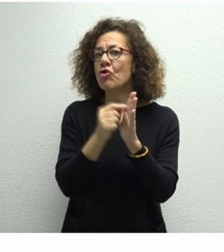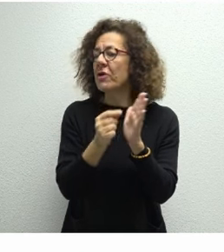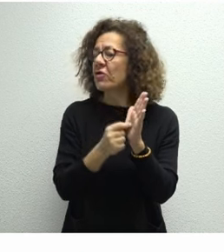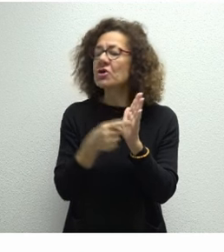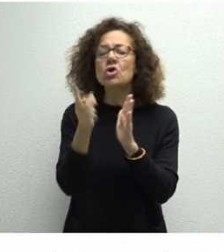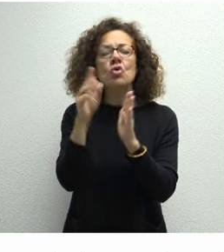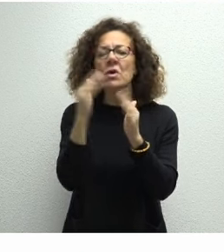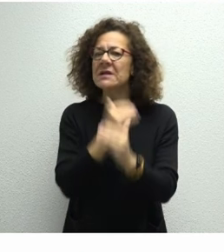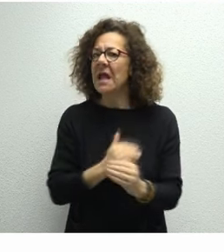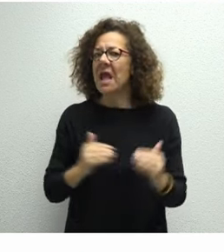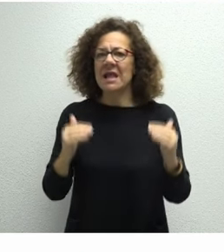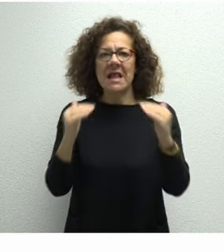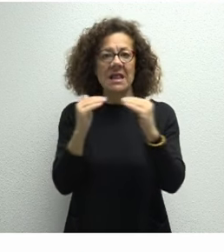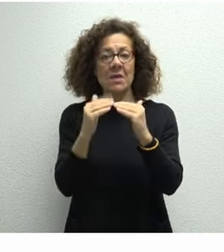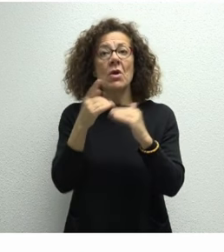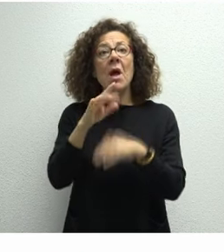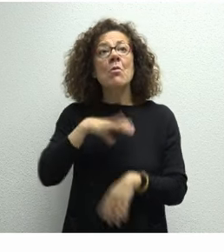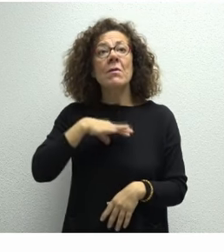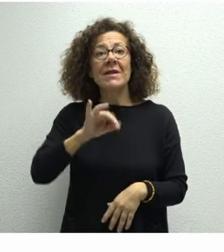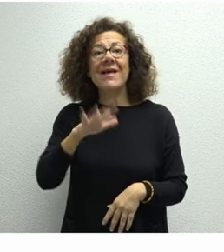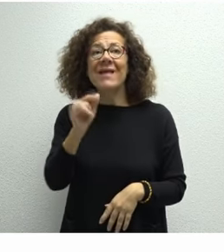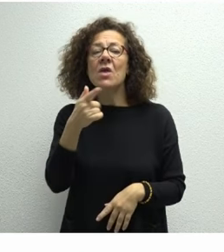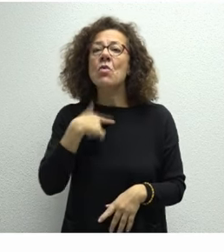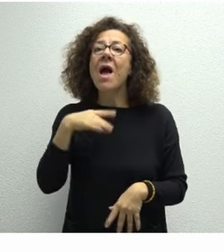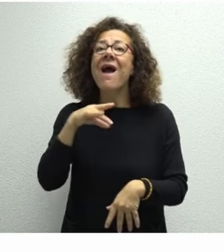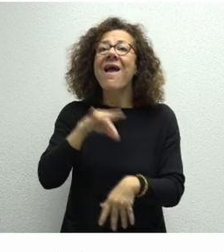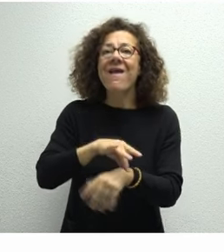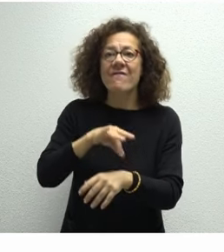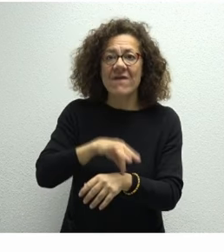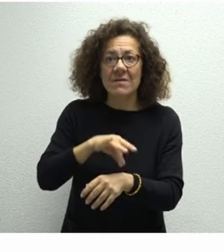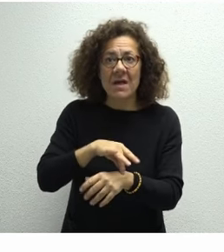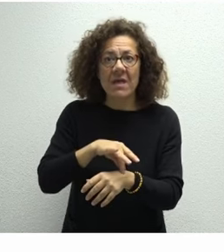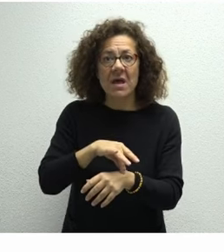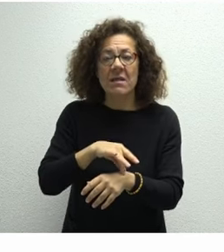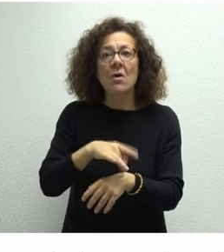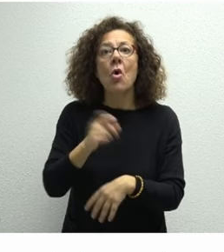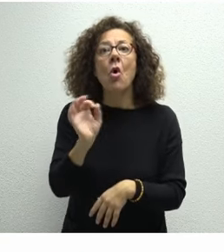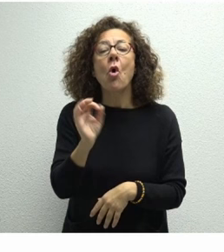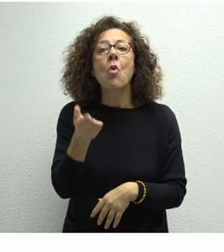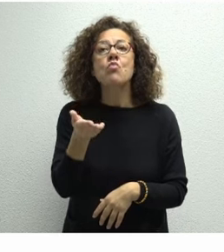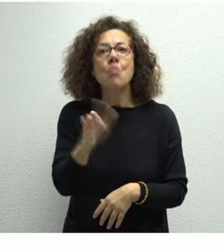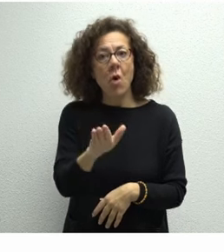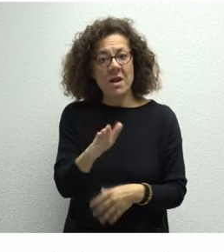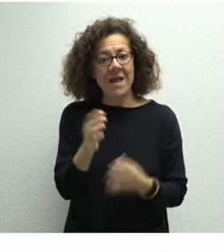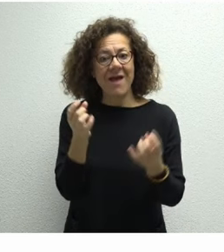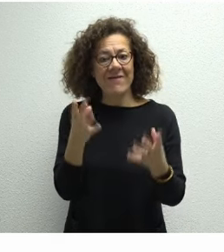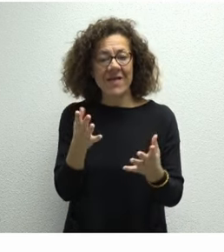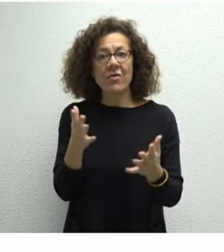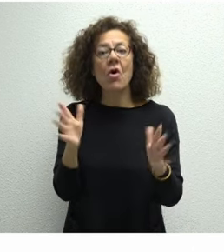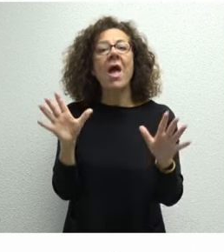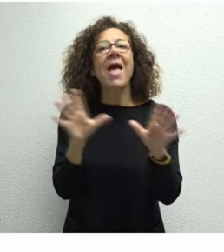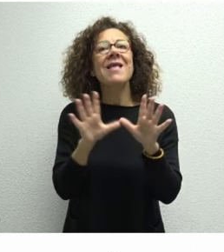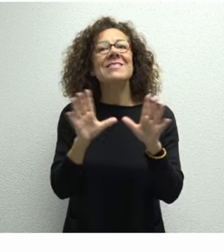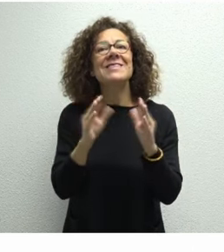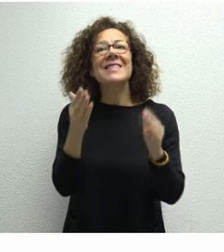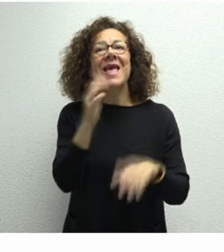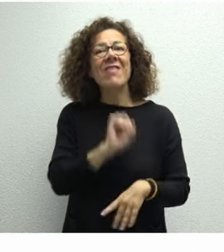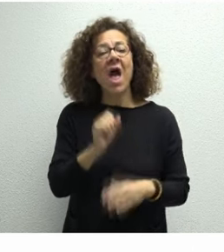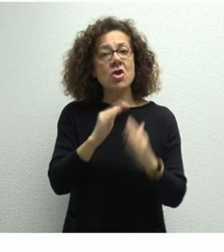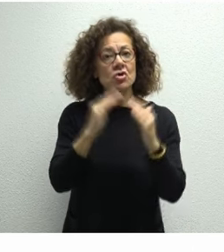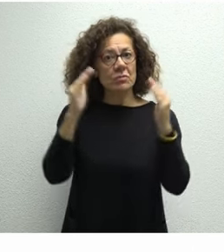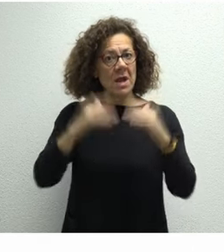equitativo y la probabilidad de tener una enfermedad y muerte avanzada 10 años menos de esperanza de vida es mucho